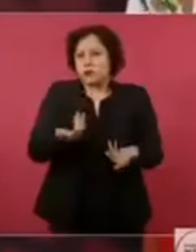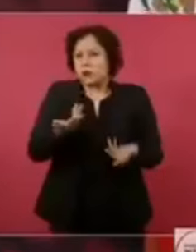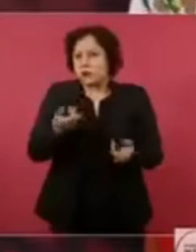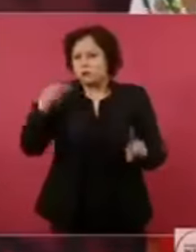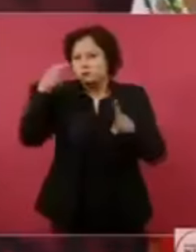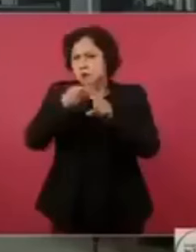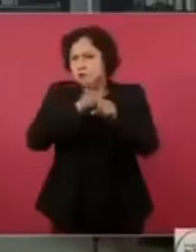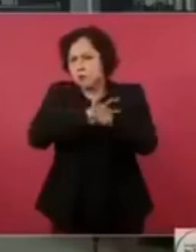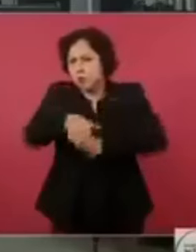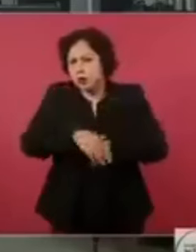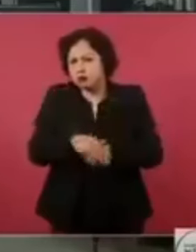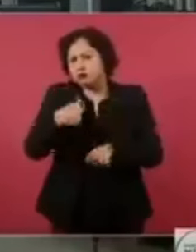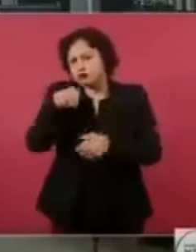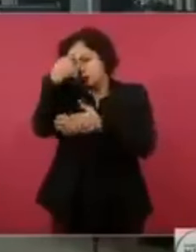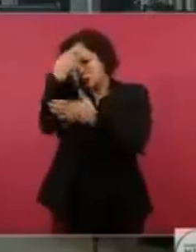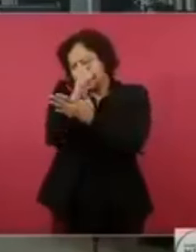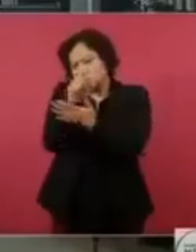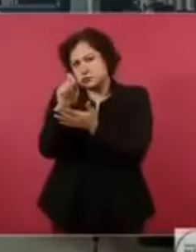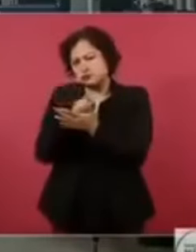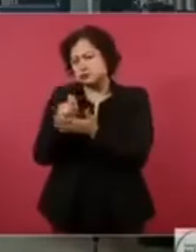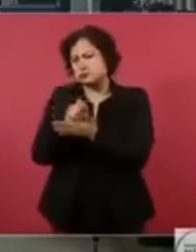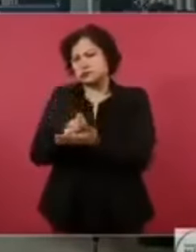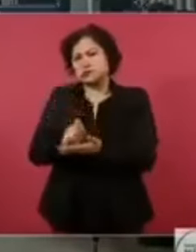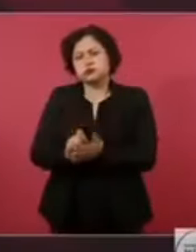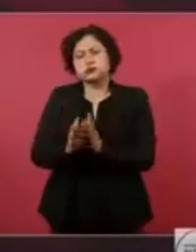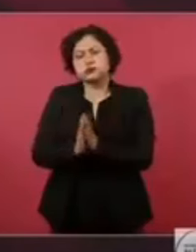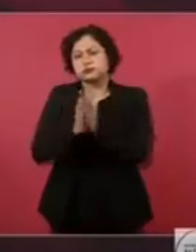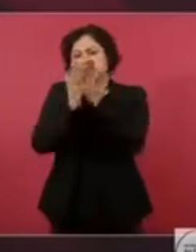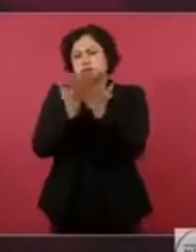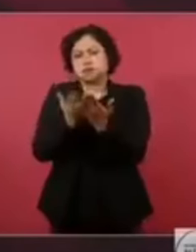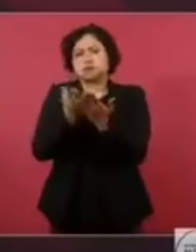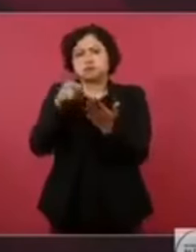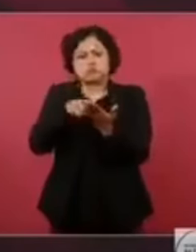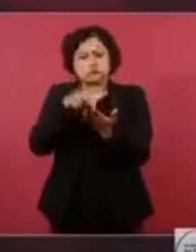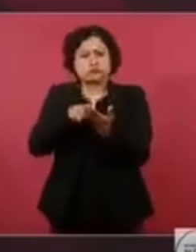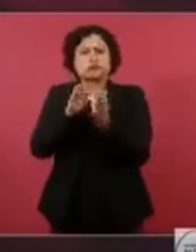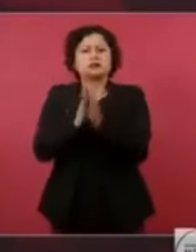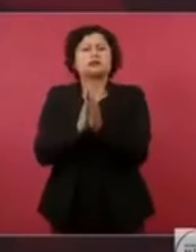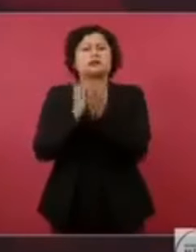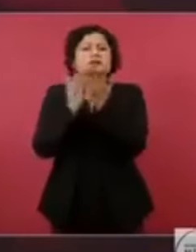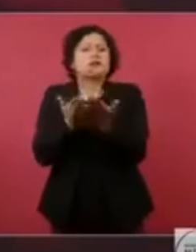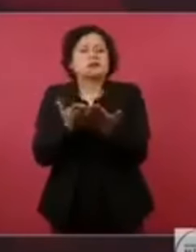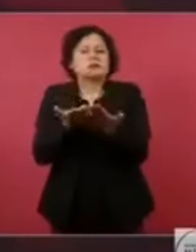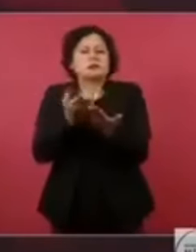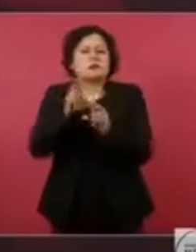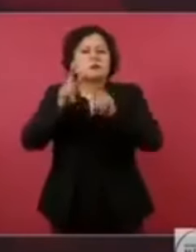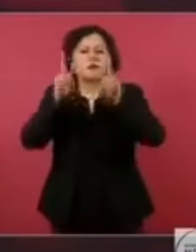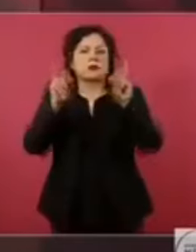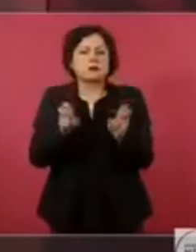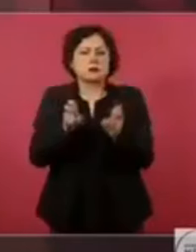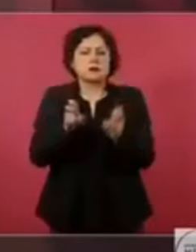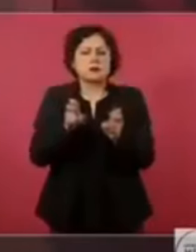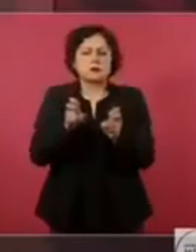lamento decirles que esto no va a ser cierto. Les he repetido muchas veces, y ustedes lo saben mucho mejor los adoctrinaditos